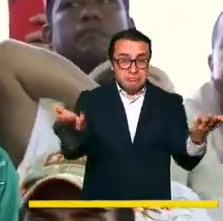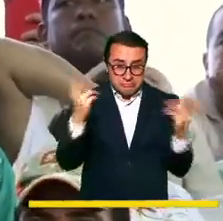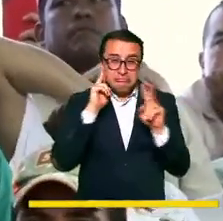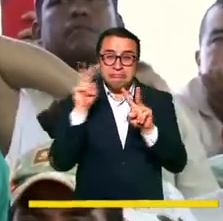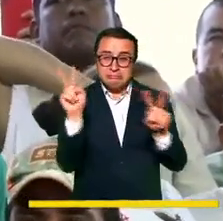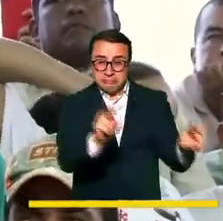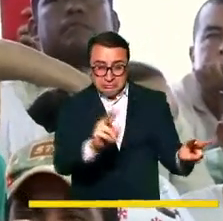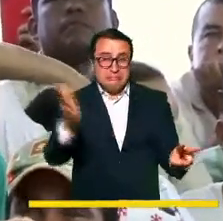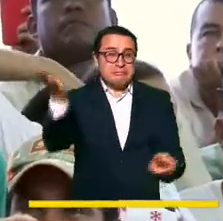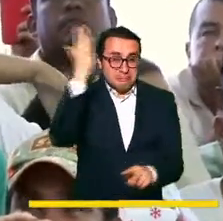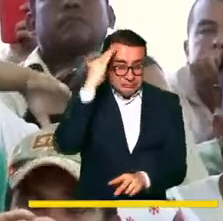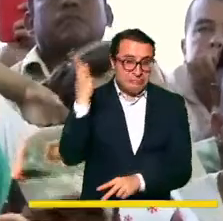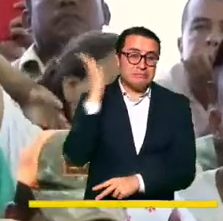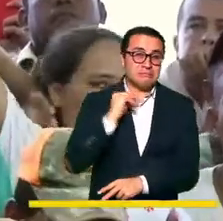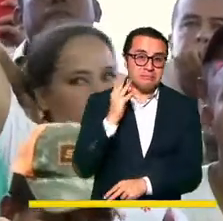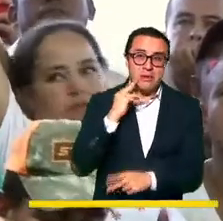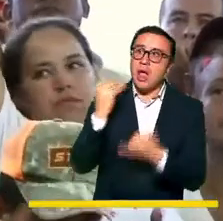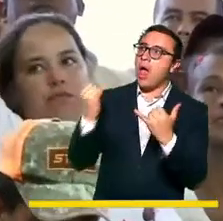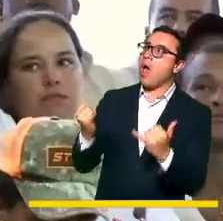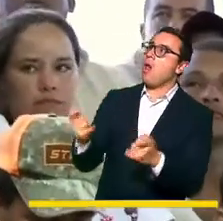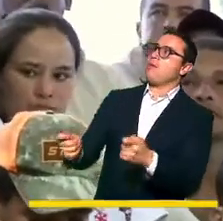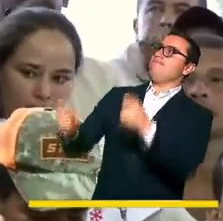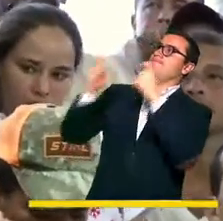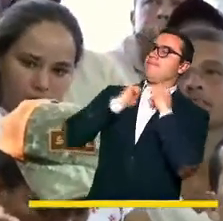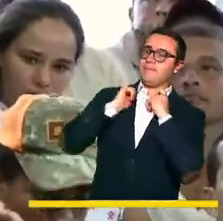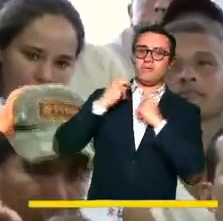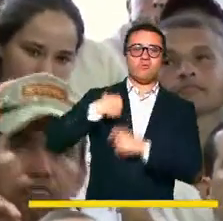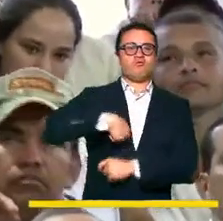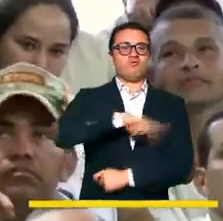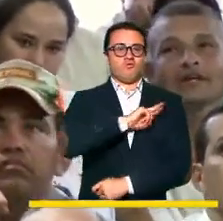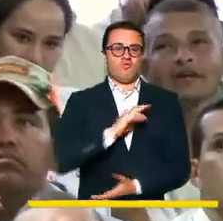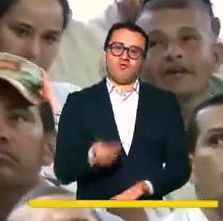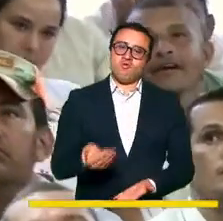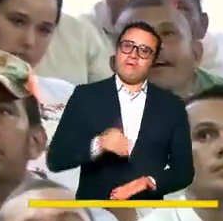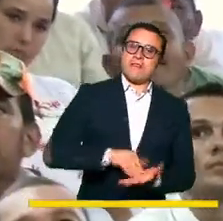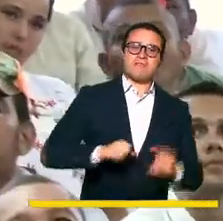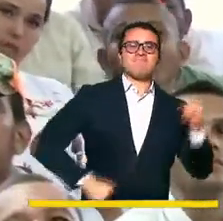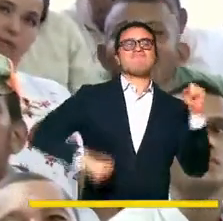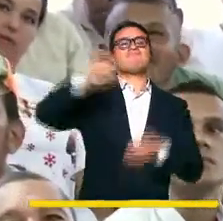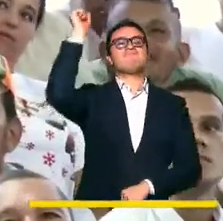Ahora ganamos nosotros otra vez.